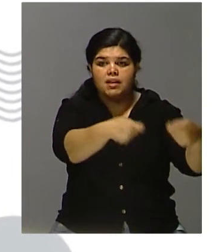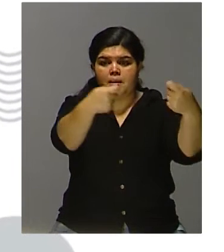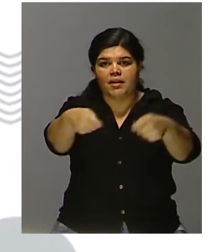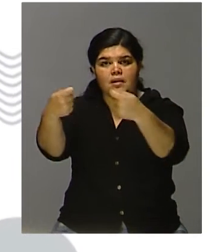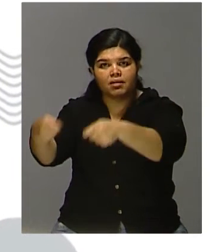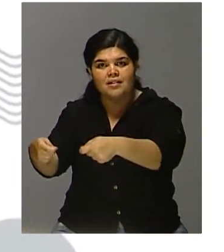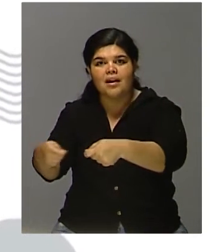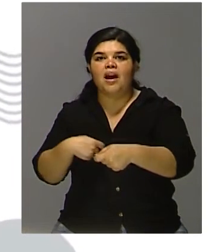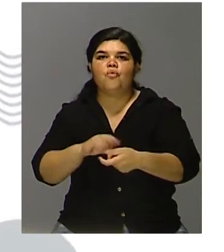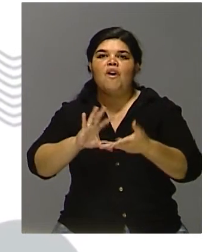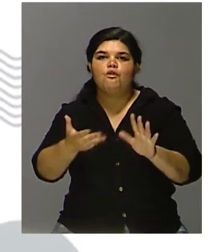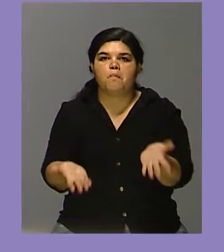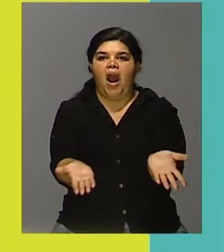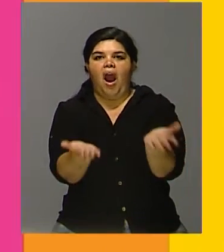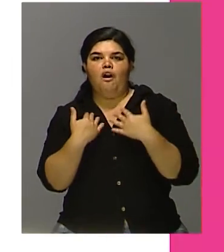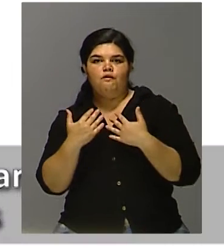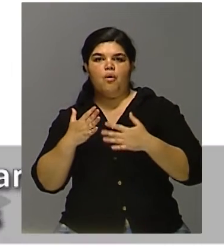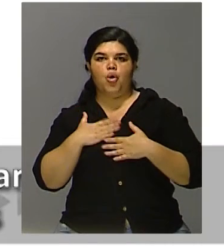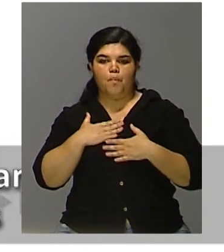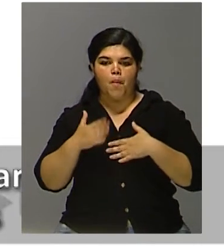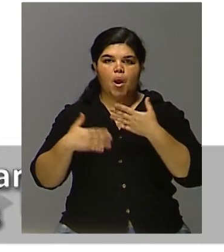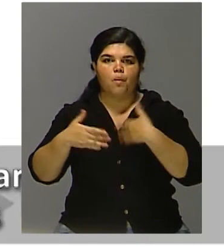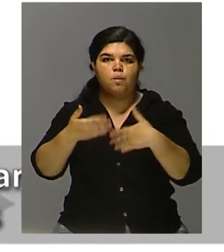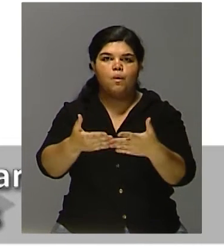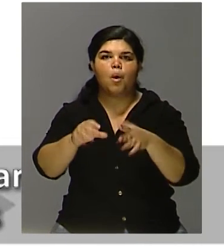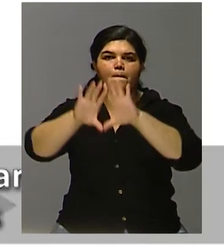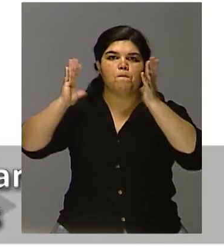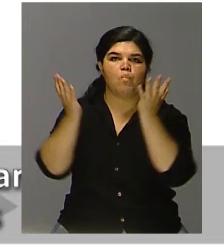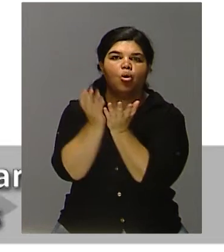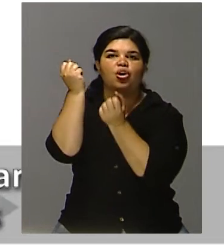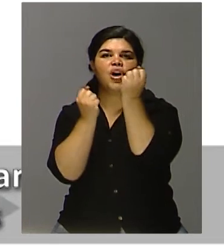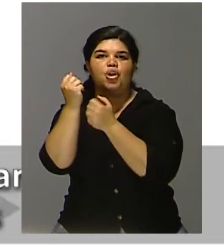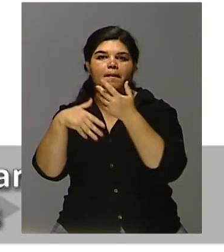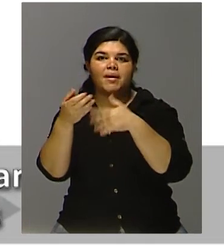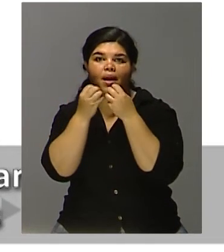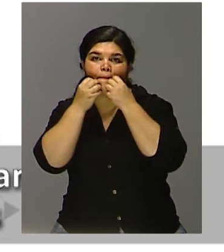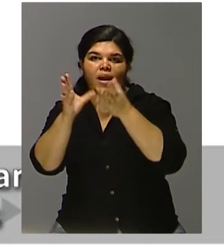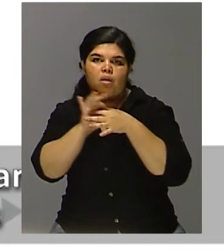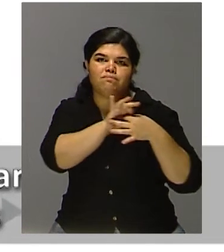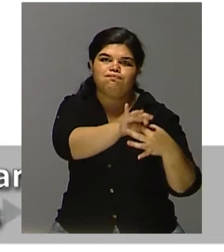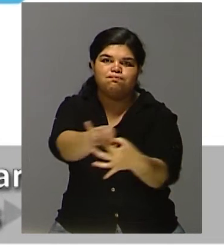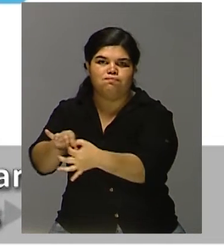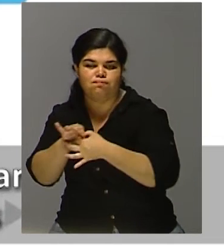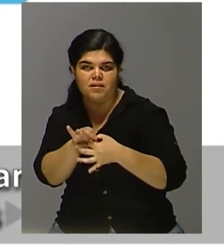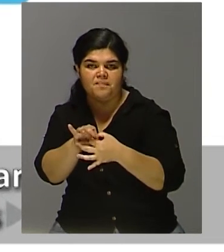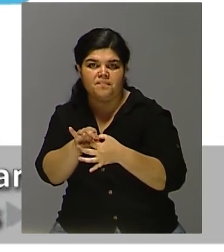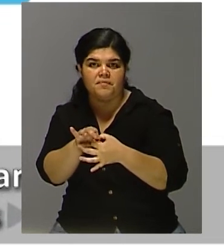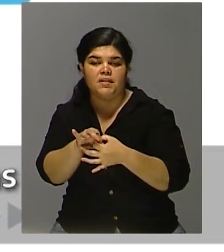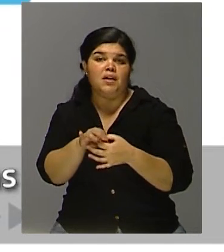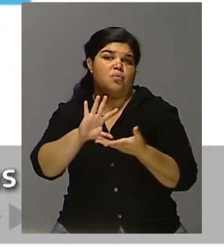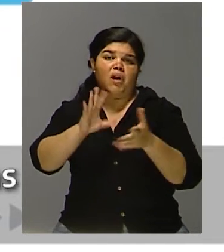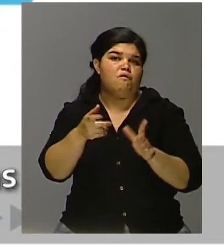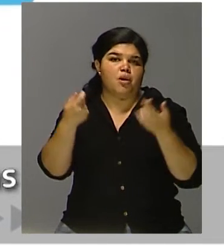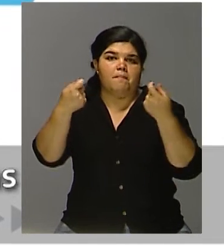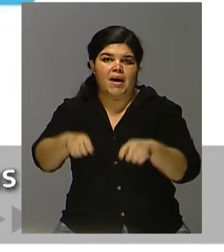viento a favor que tiene la economía mundial y va a generar muy buenos retornos con ese horizonte y con esa manera de invertir